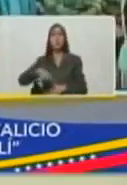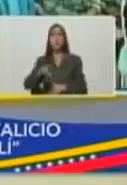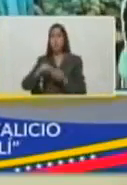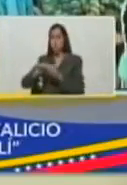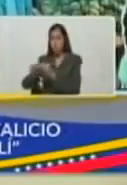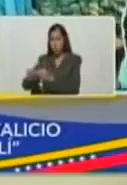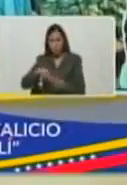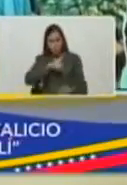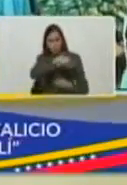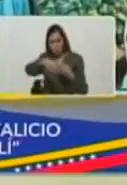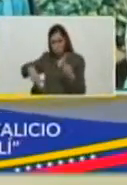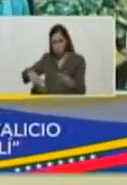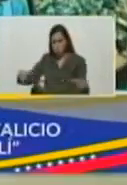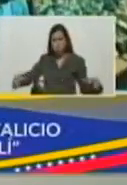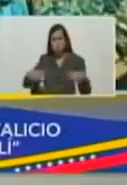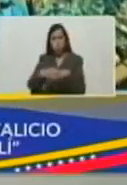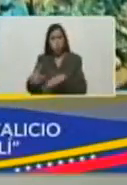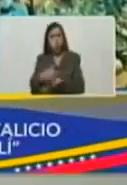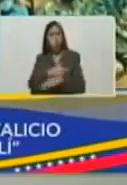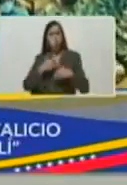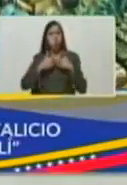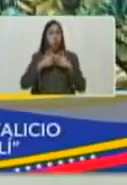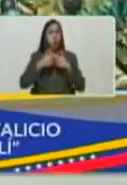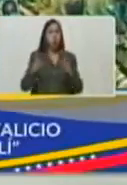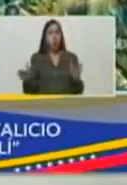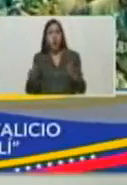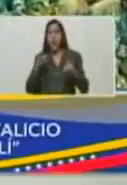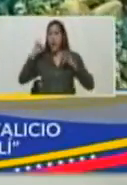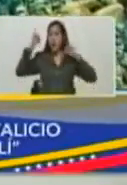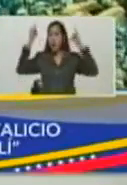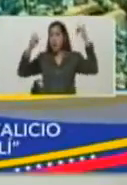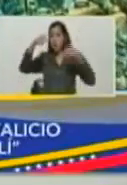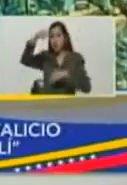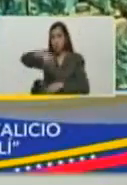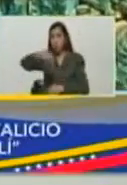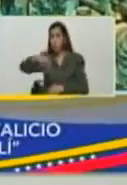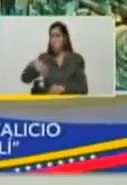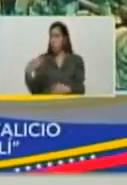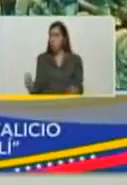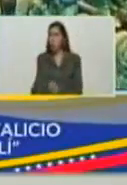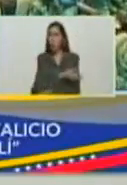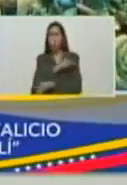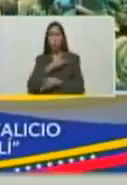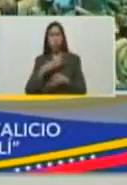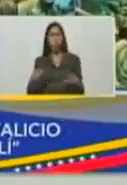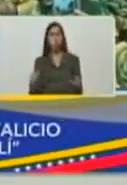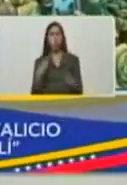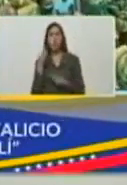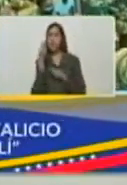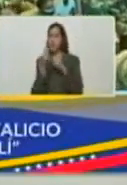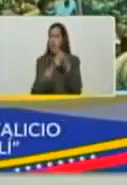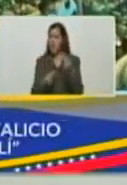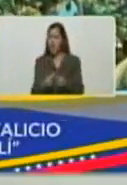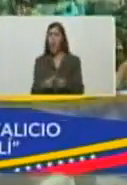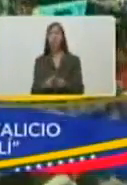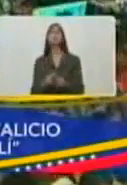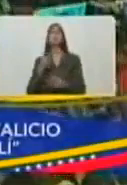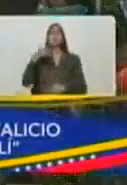gobierno bolivariano y que ha abierto las puertas para un concierto extraordinario, una constelación de